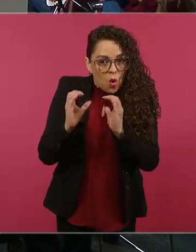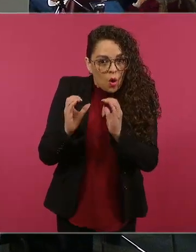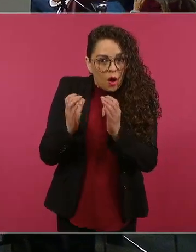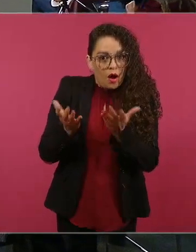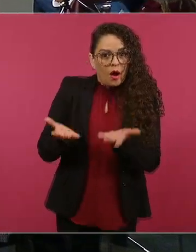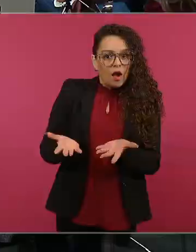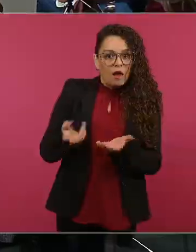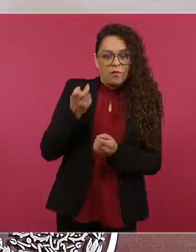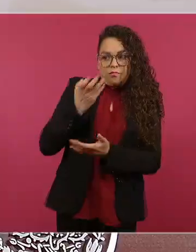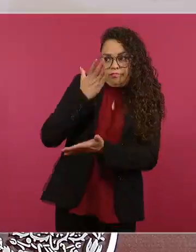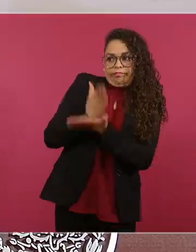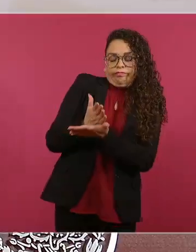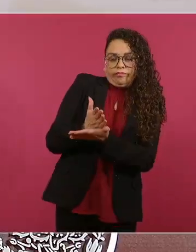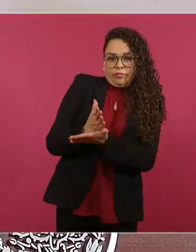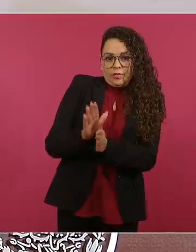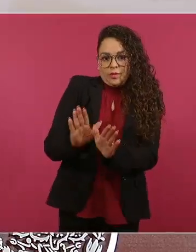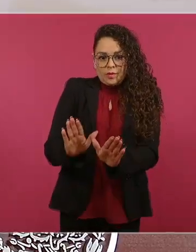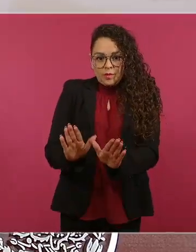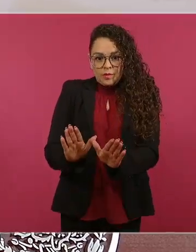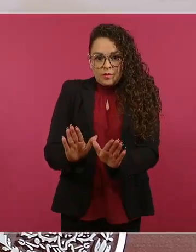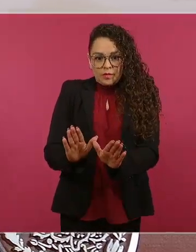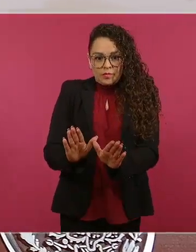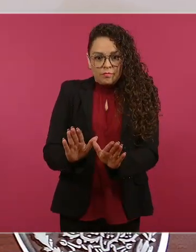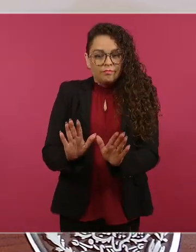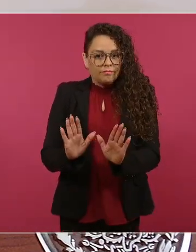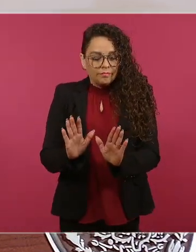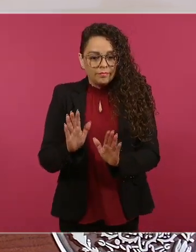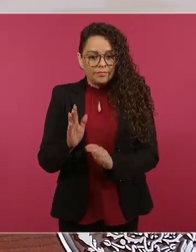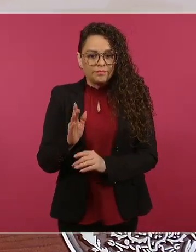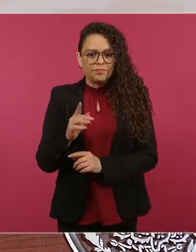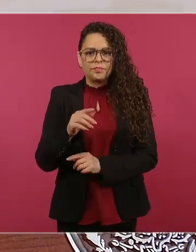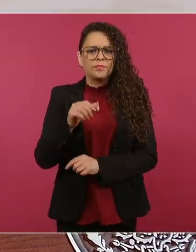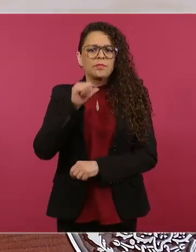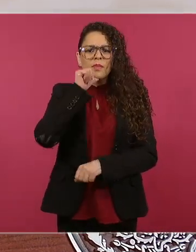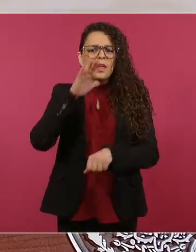Sí, a ver si lo… Nada más el fragmento